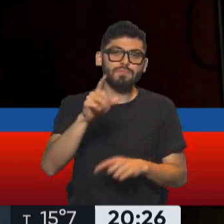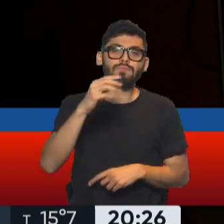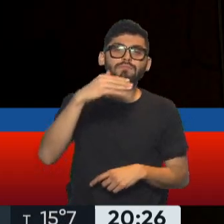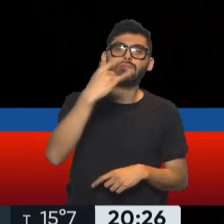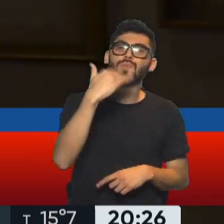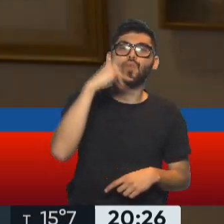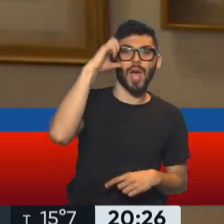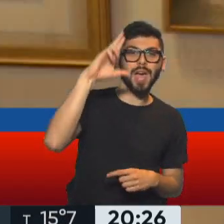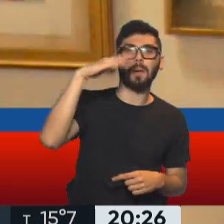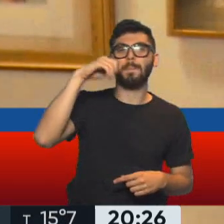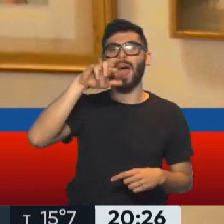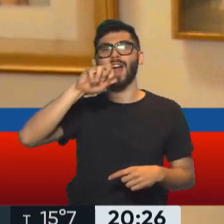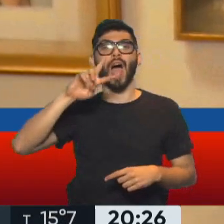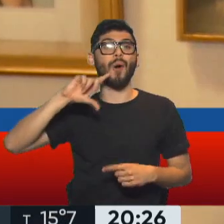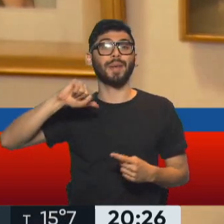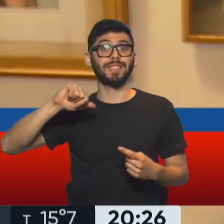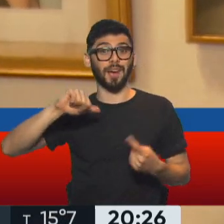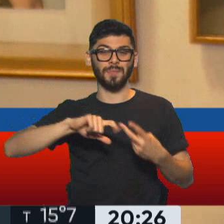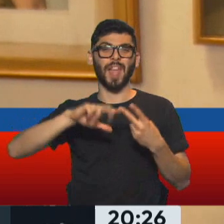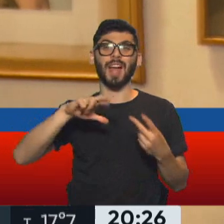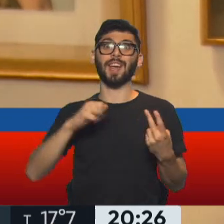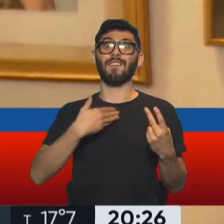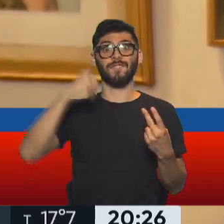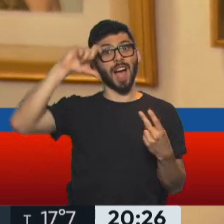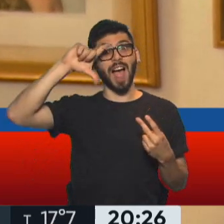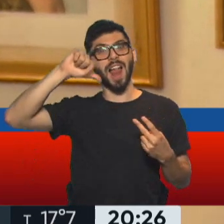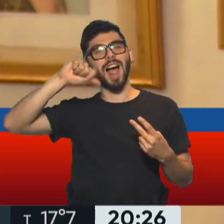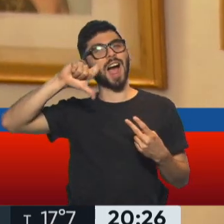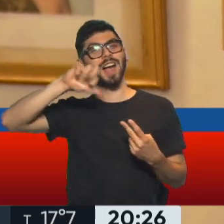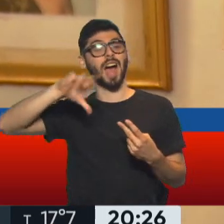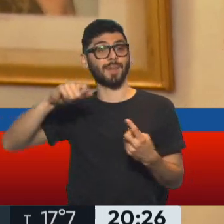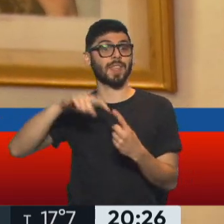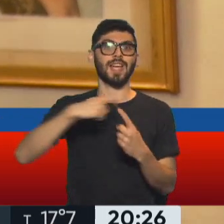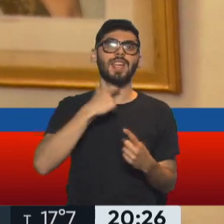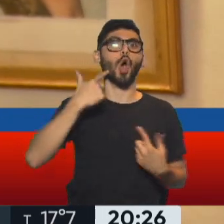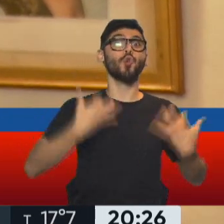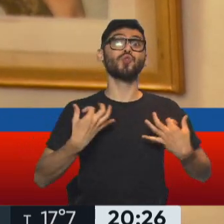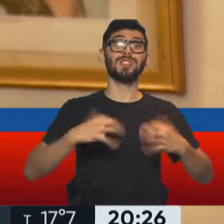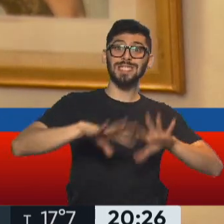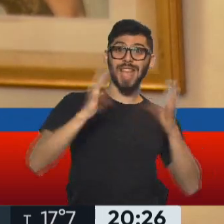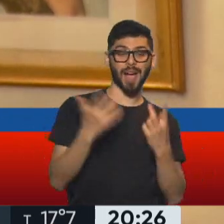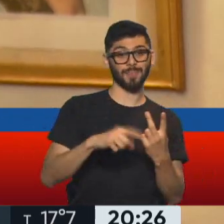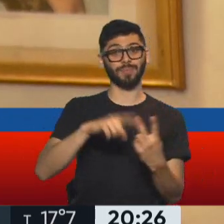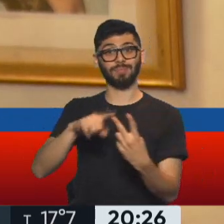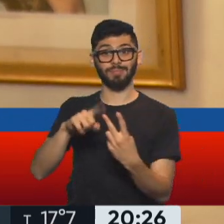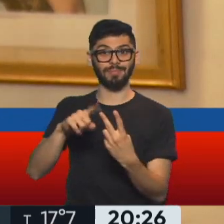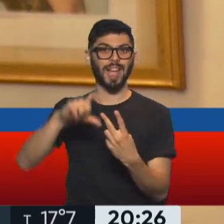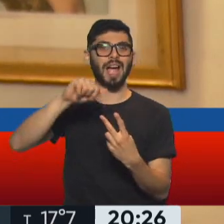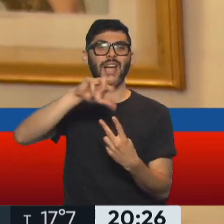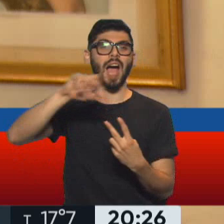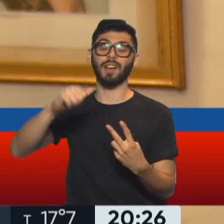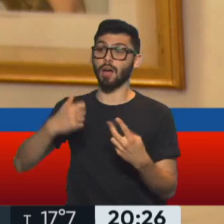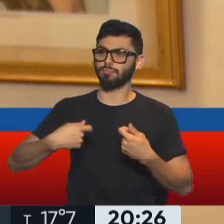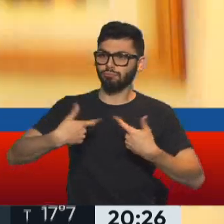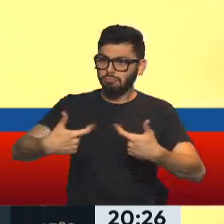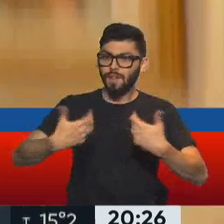Rafael Acarrá. Una peleaba por salvar al mundo de la justicia y la otra lo que daba era felicidad